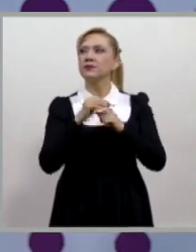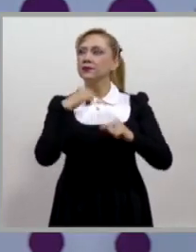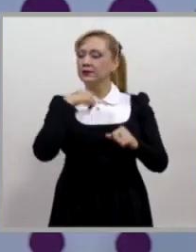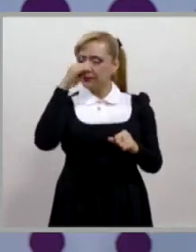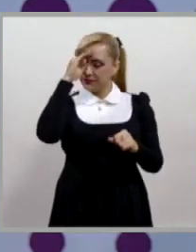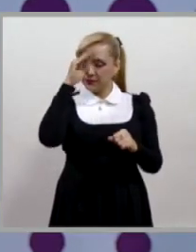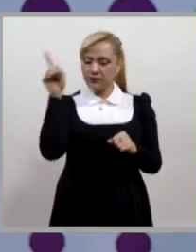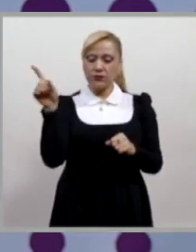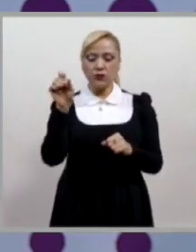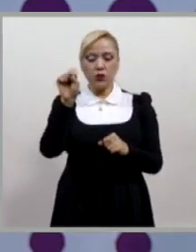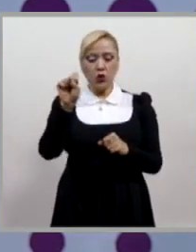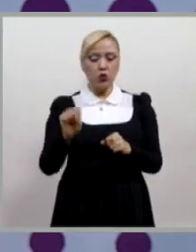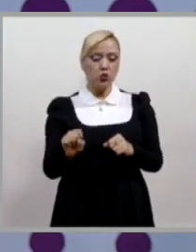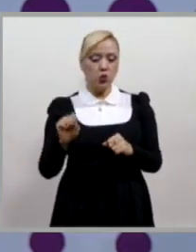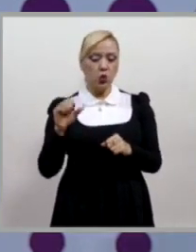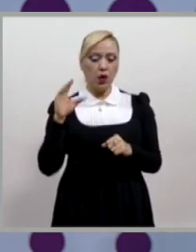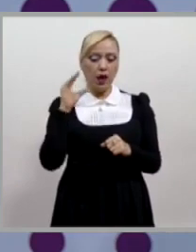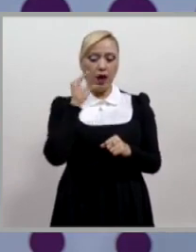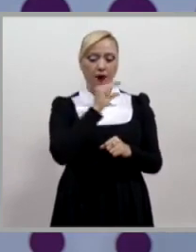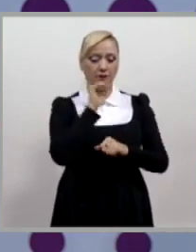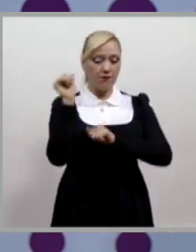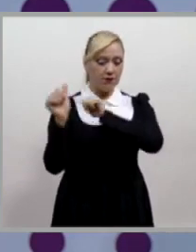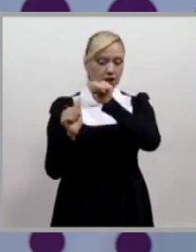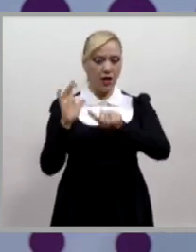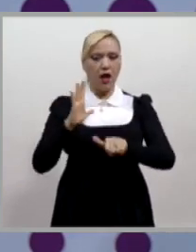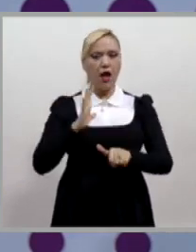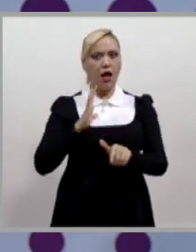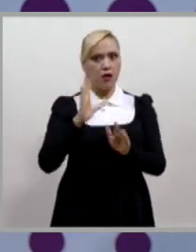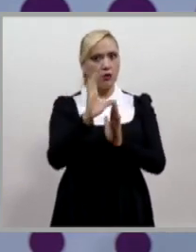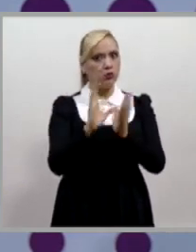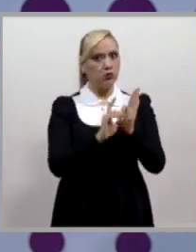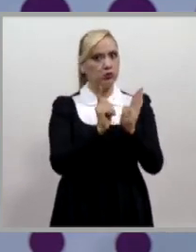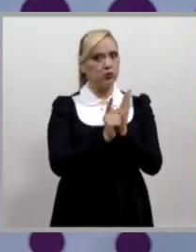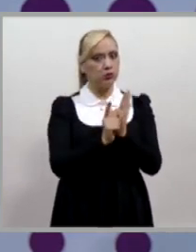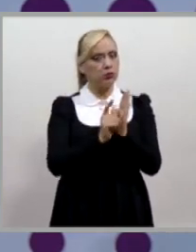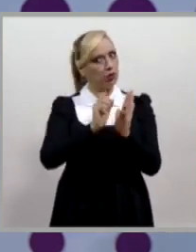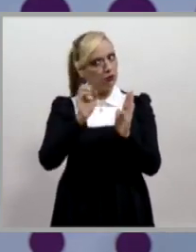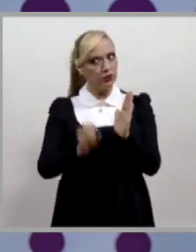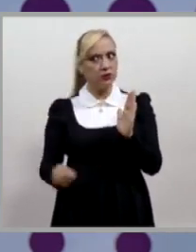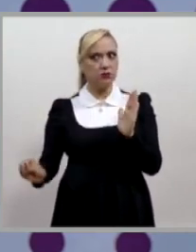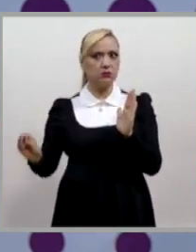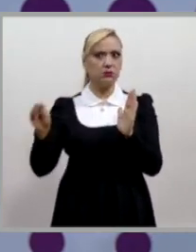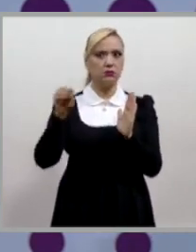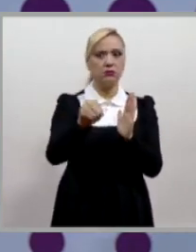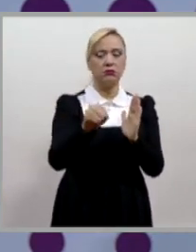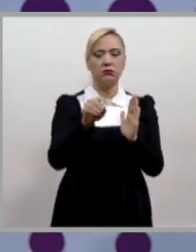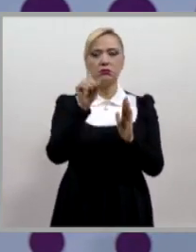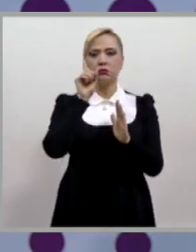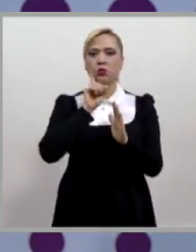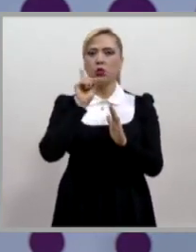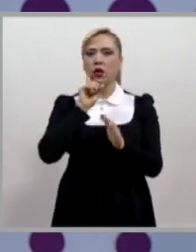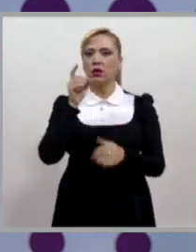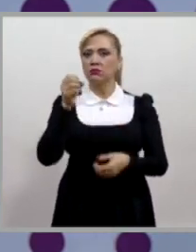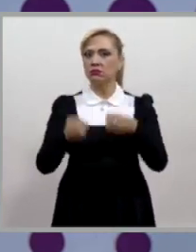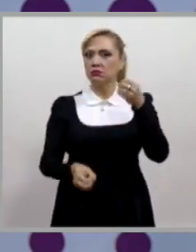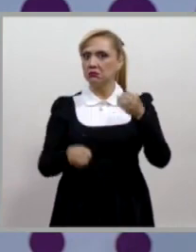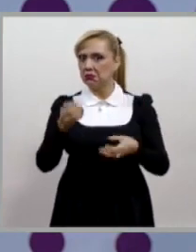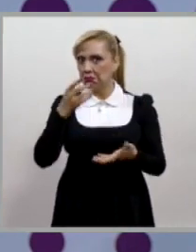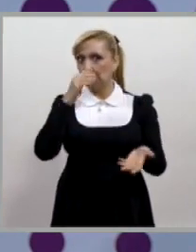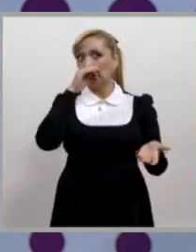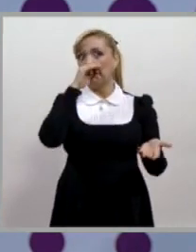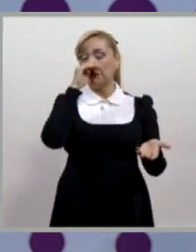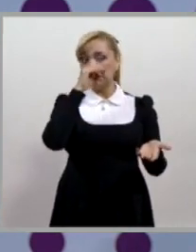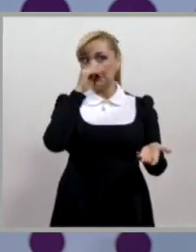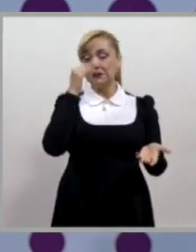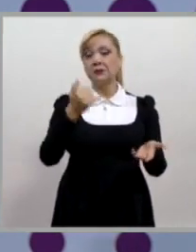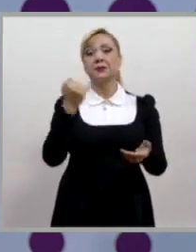ejemplo, en Sudáfrica hay un mandato constitucional de incorporar mujeres en el poder, en las altas cortes, y creo que también